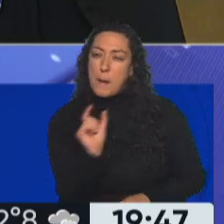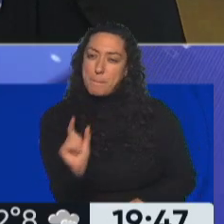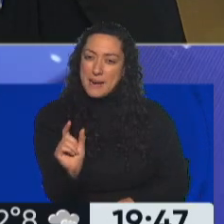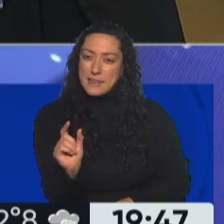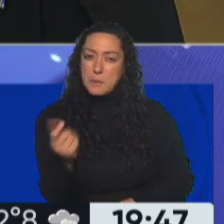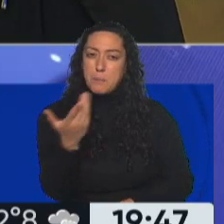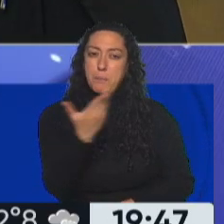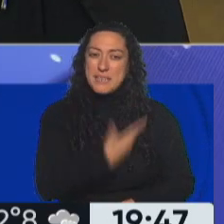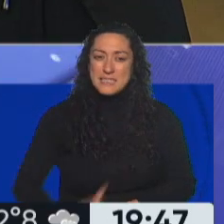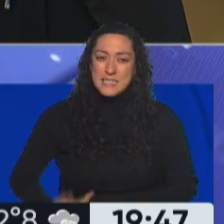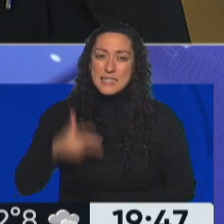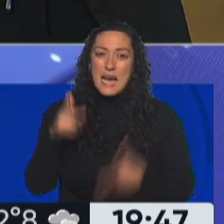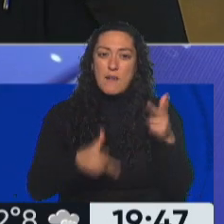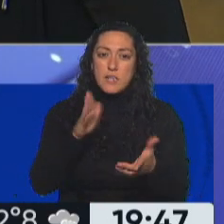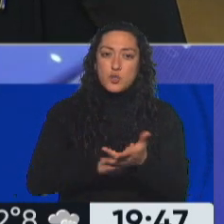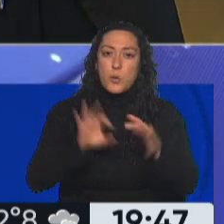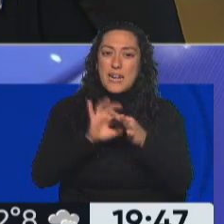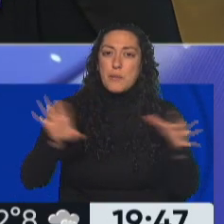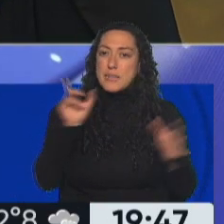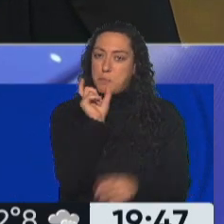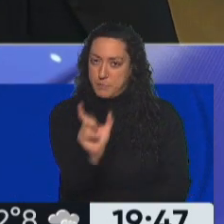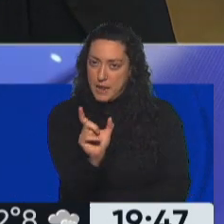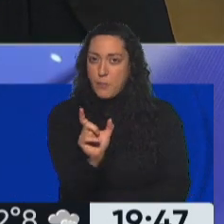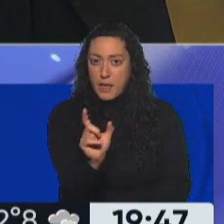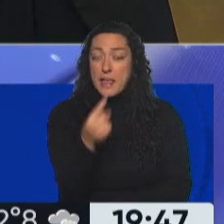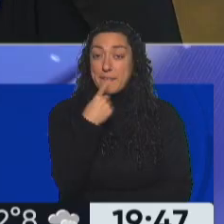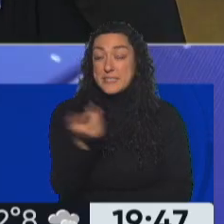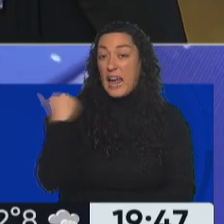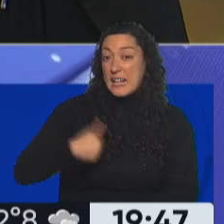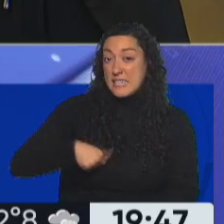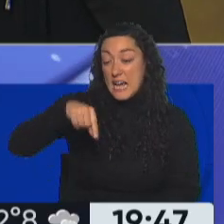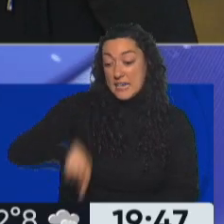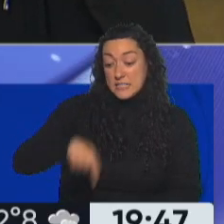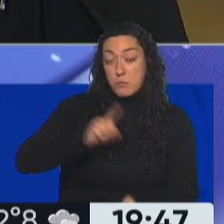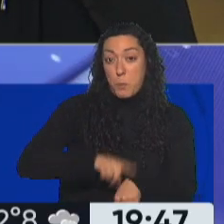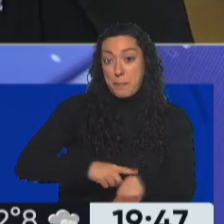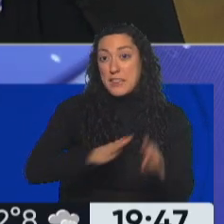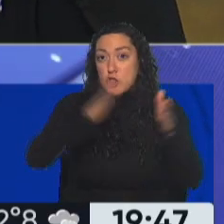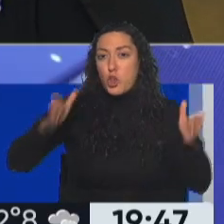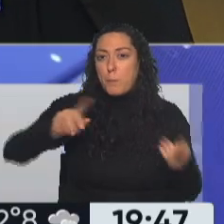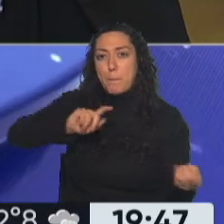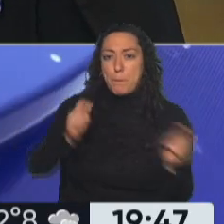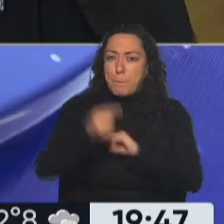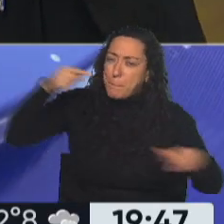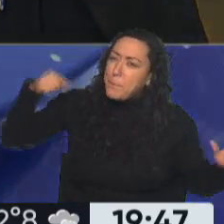hace referencia a la palabra libertad. Dice que la Argentina está viviendo un cambio profundo. Lo